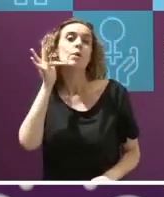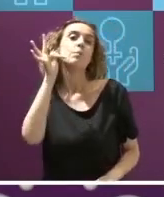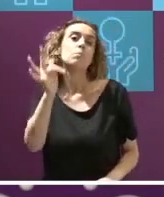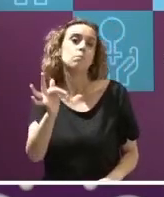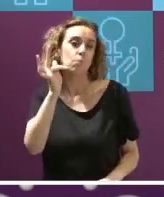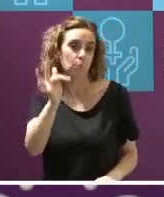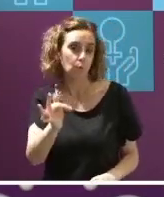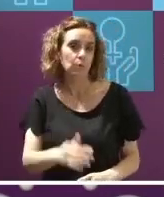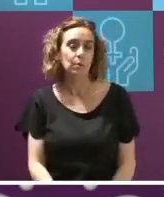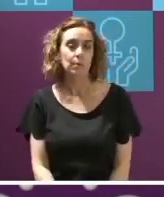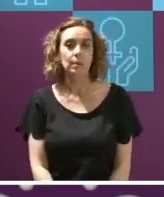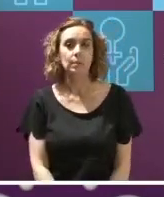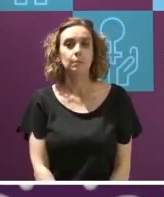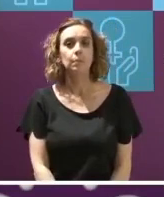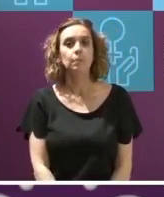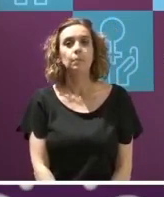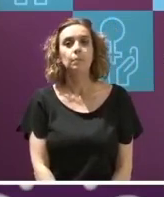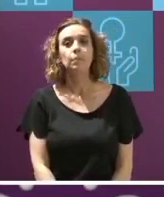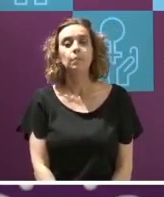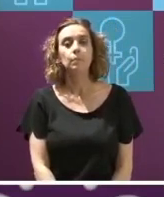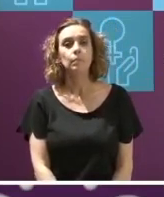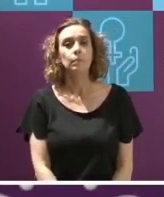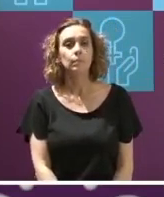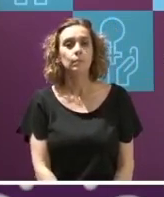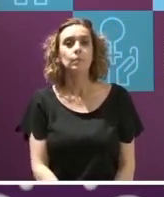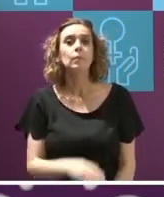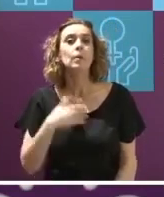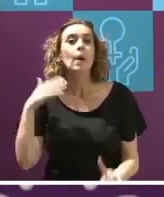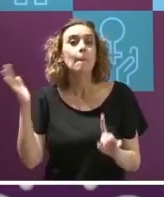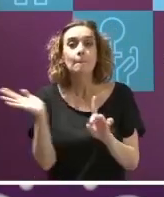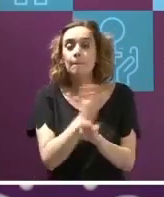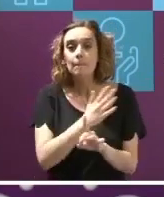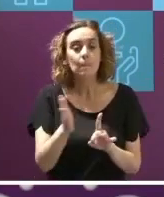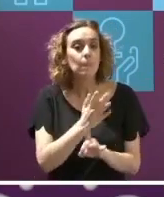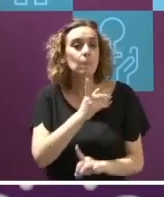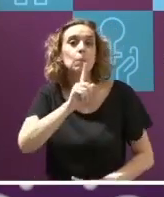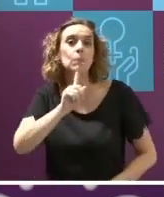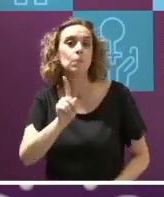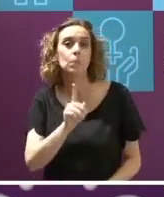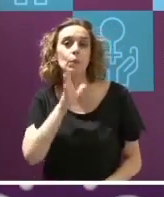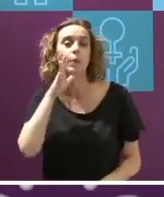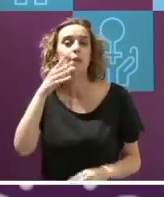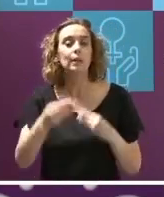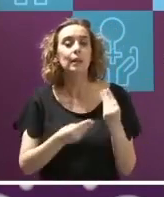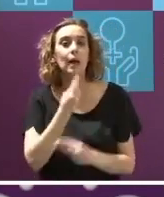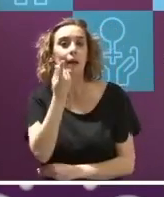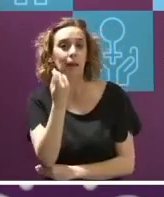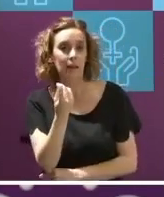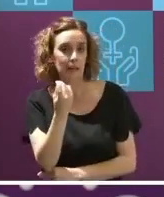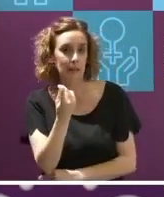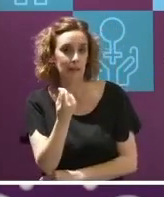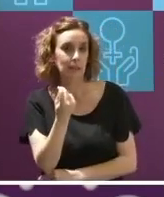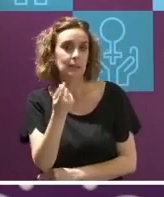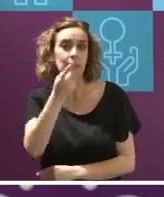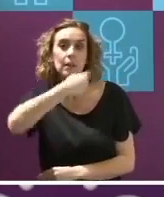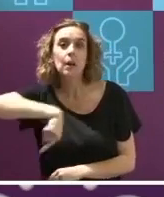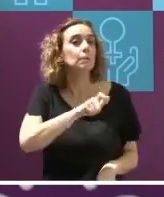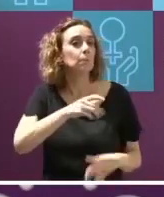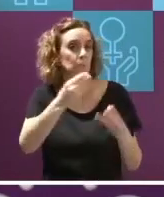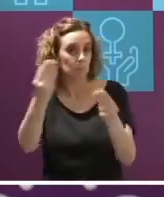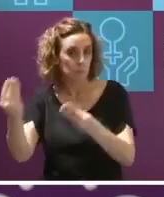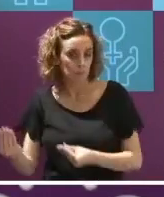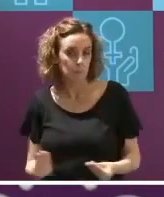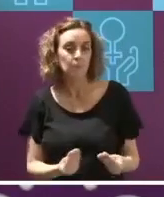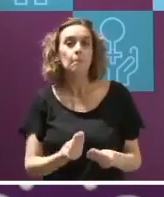positivas, corresponsables y no violenta que tanto necesitan nuestros